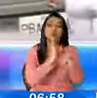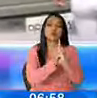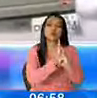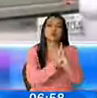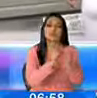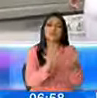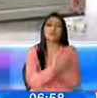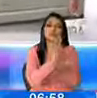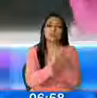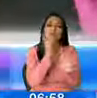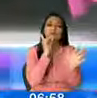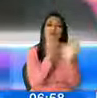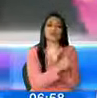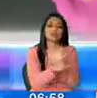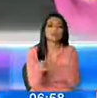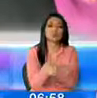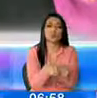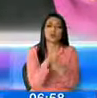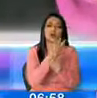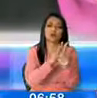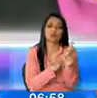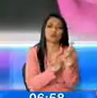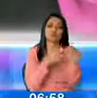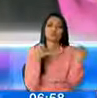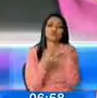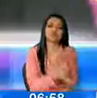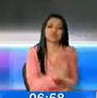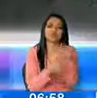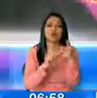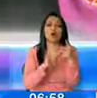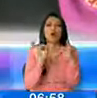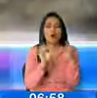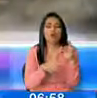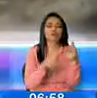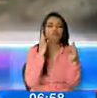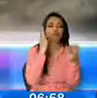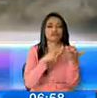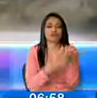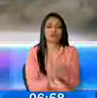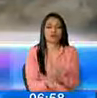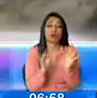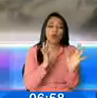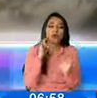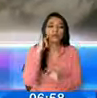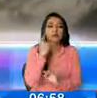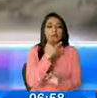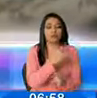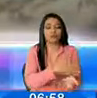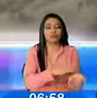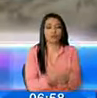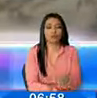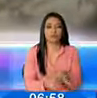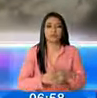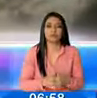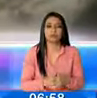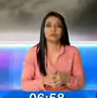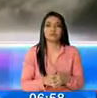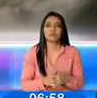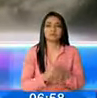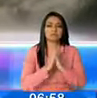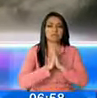que se ha denunciado casos de abusos sexuales y feticidios. Exigimos verdad, exigimos